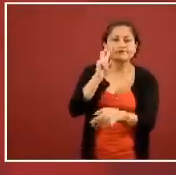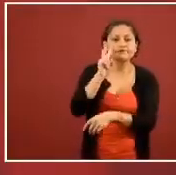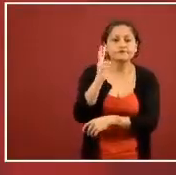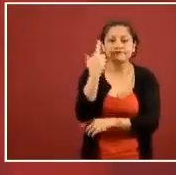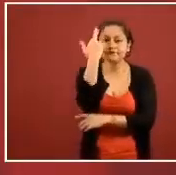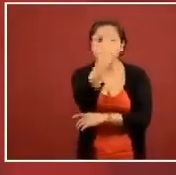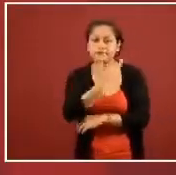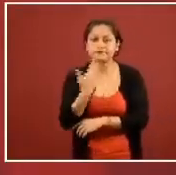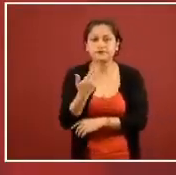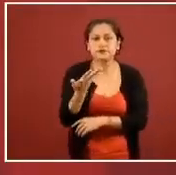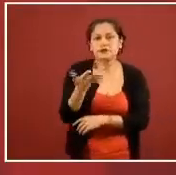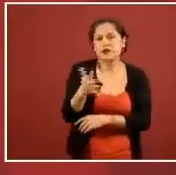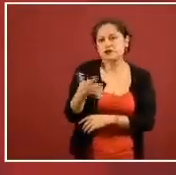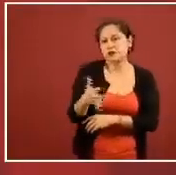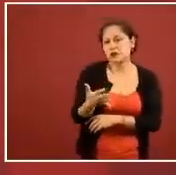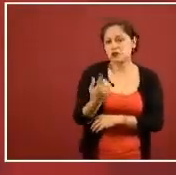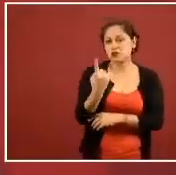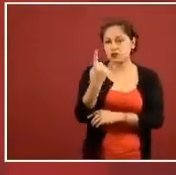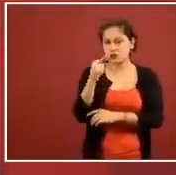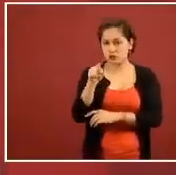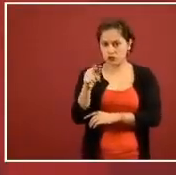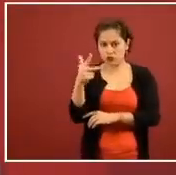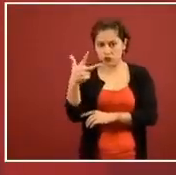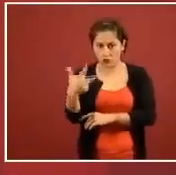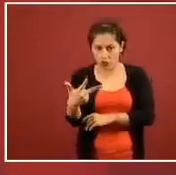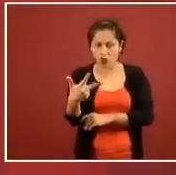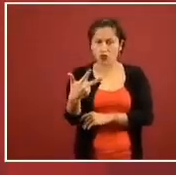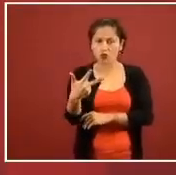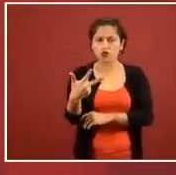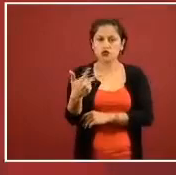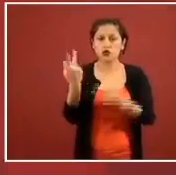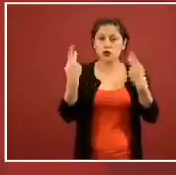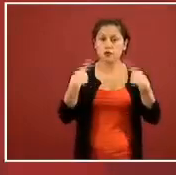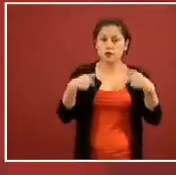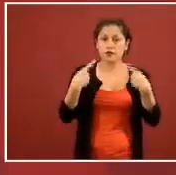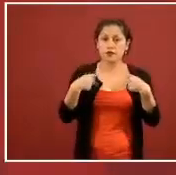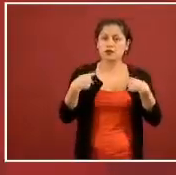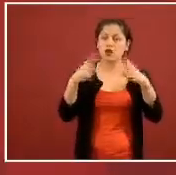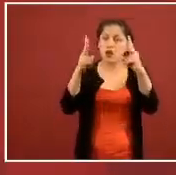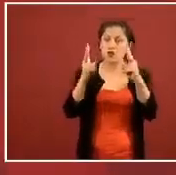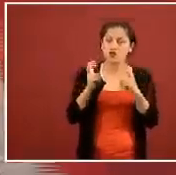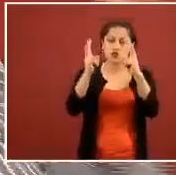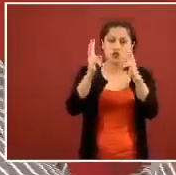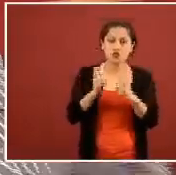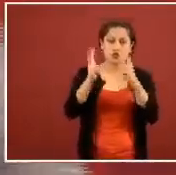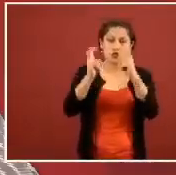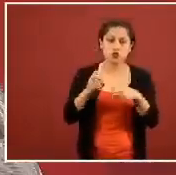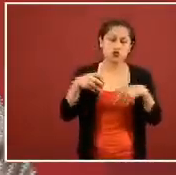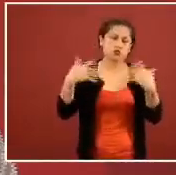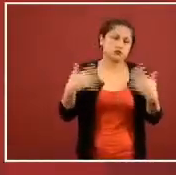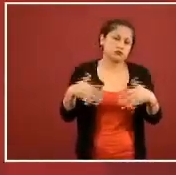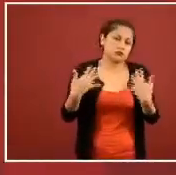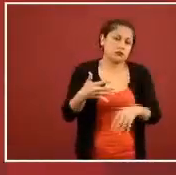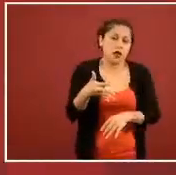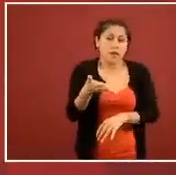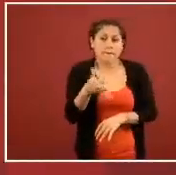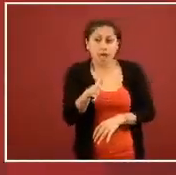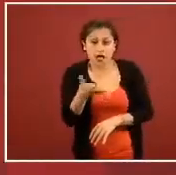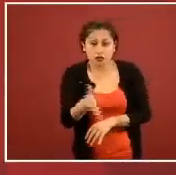hay 1.8 visitas y descargas por persona, por lo tanto son 20 millones